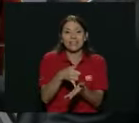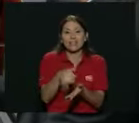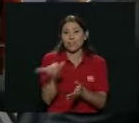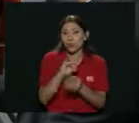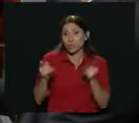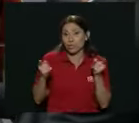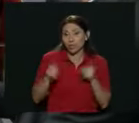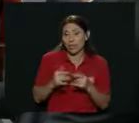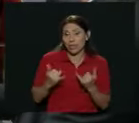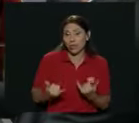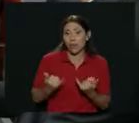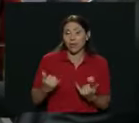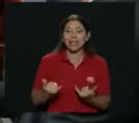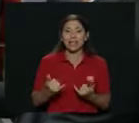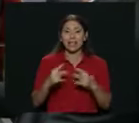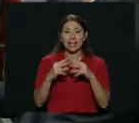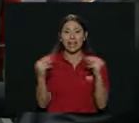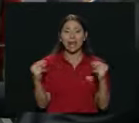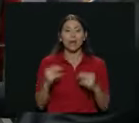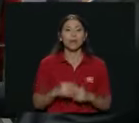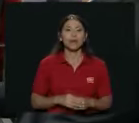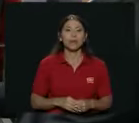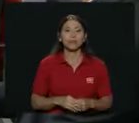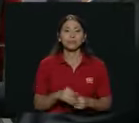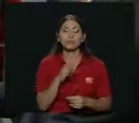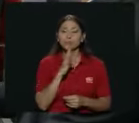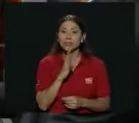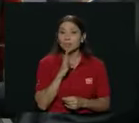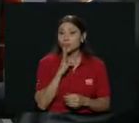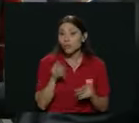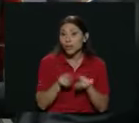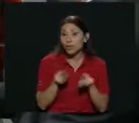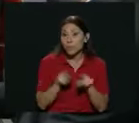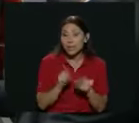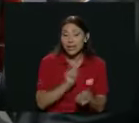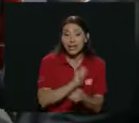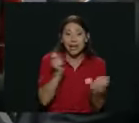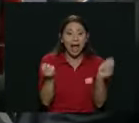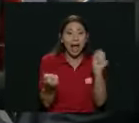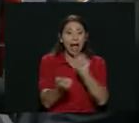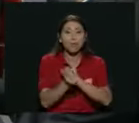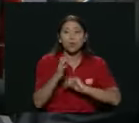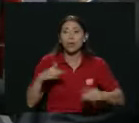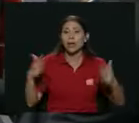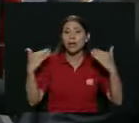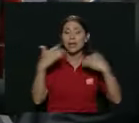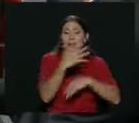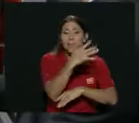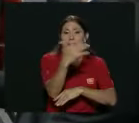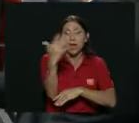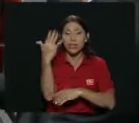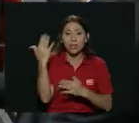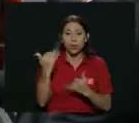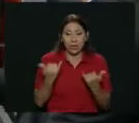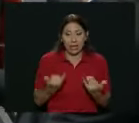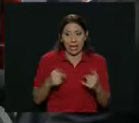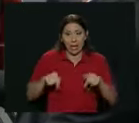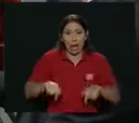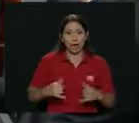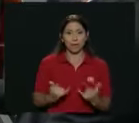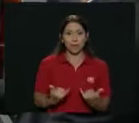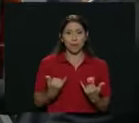democracias inestables, tal y como está sucediendo en este momento en Nicaragua. Estamos hablando incluso de cambio climático, que hoy en día es